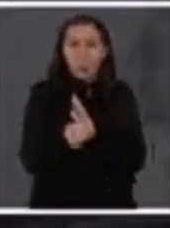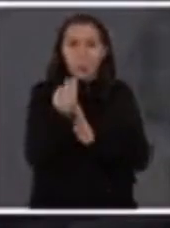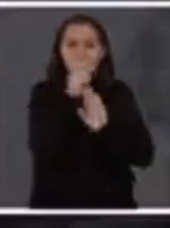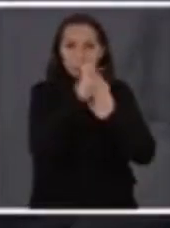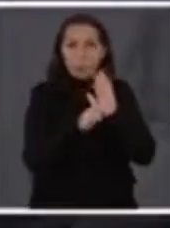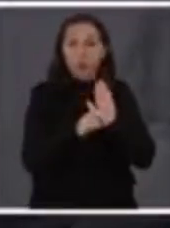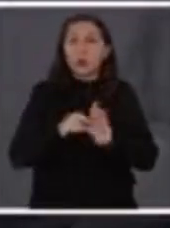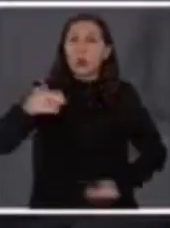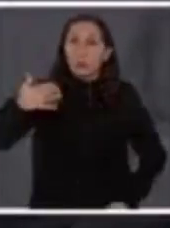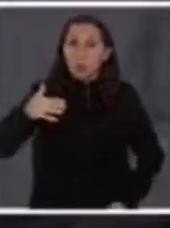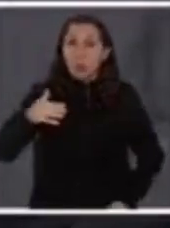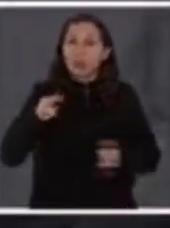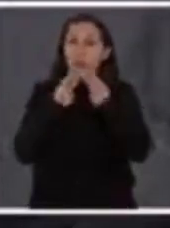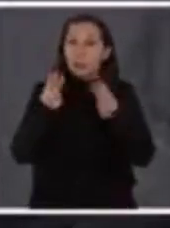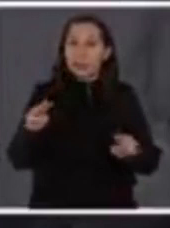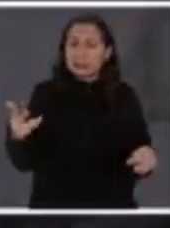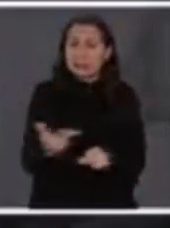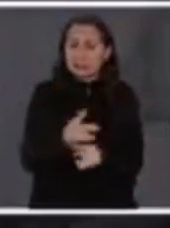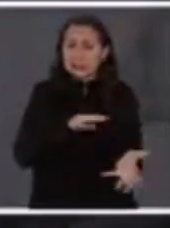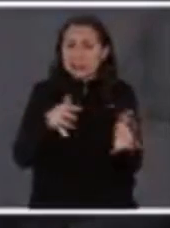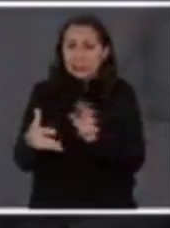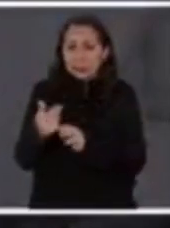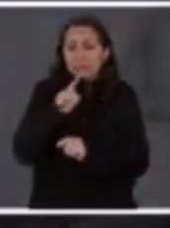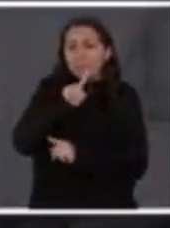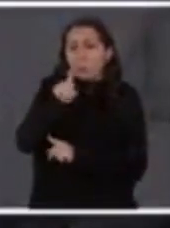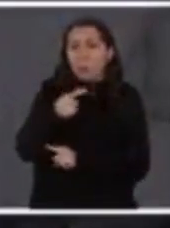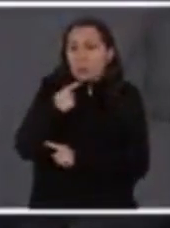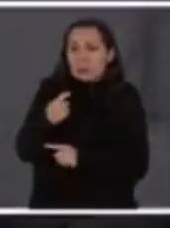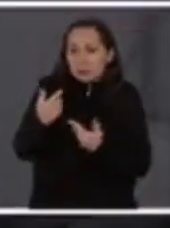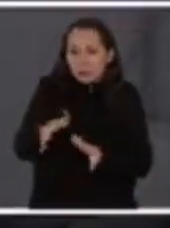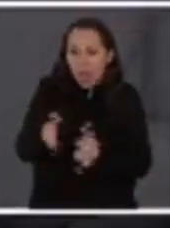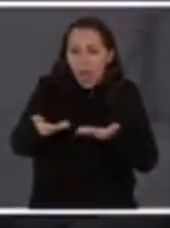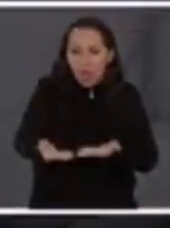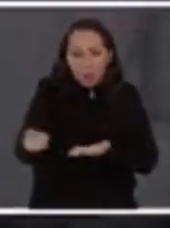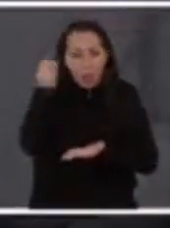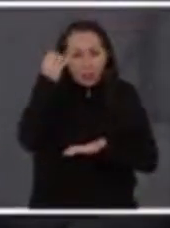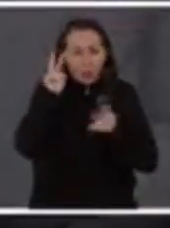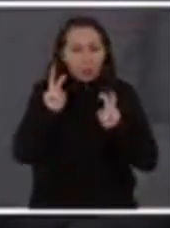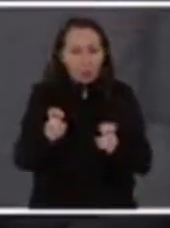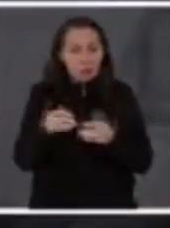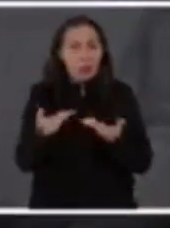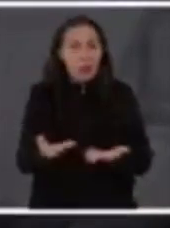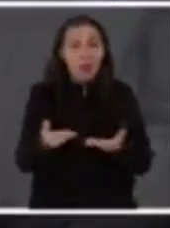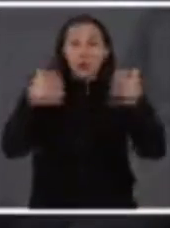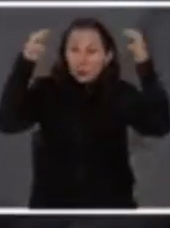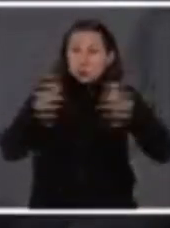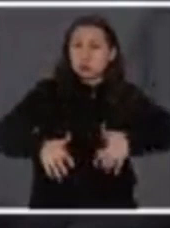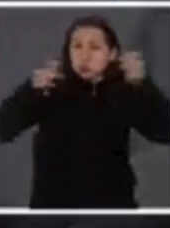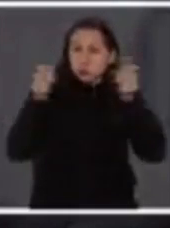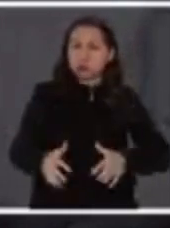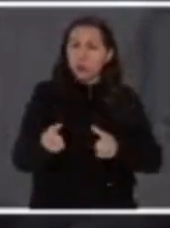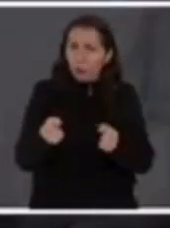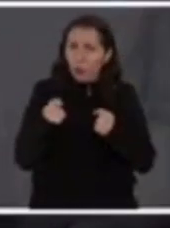Es importante, en el marco de la tragedia, preguntarnos también qué hemos aprendido. Estas son una de las lluvias más